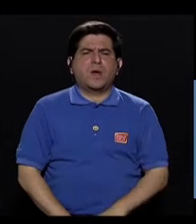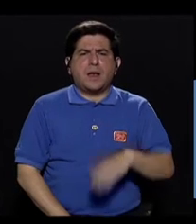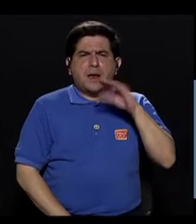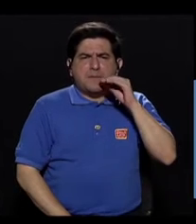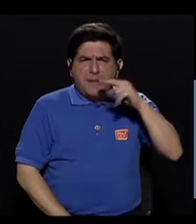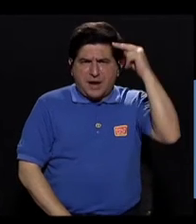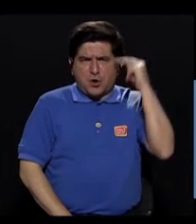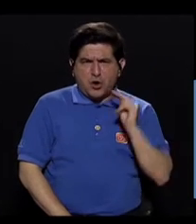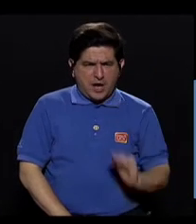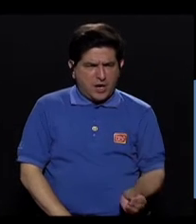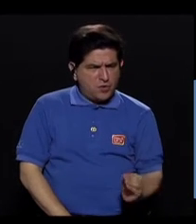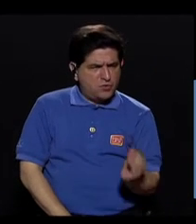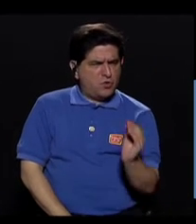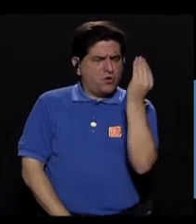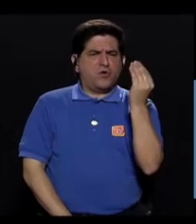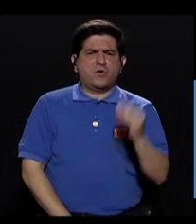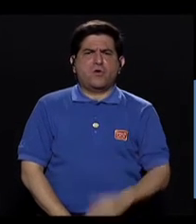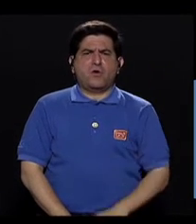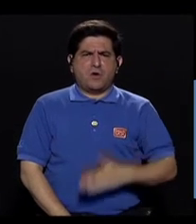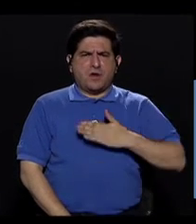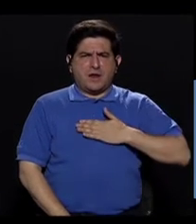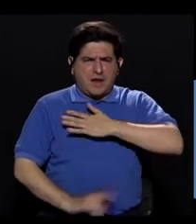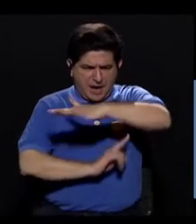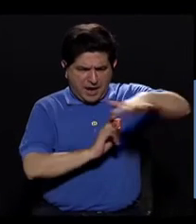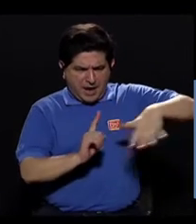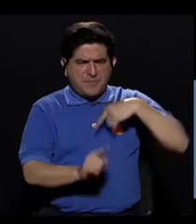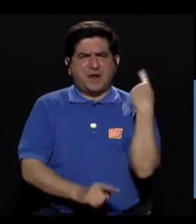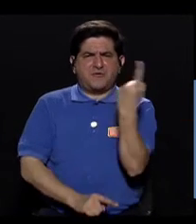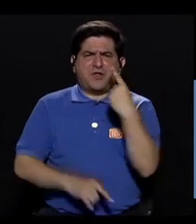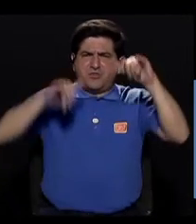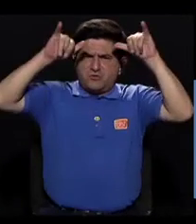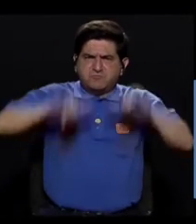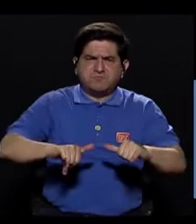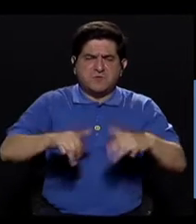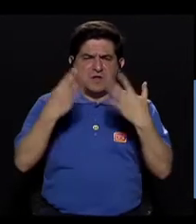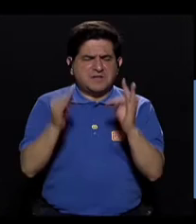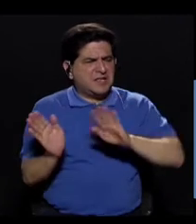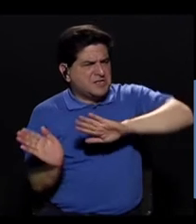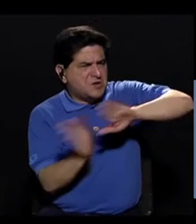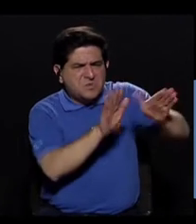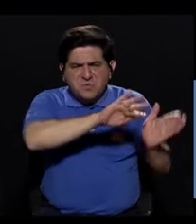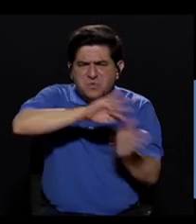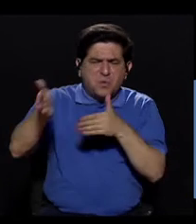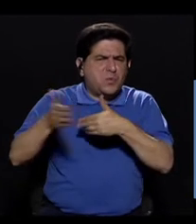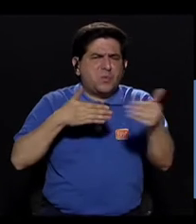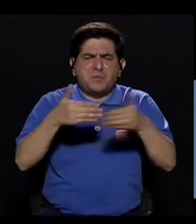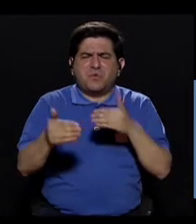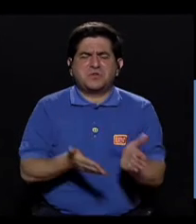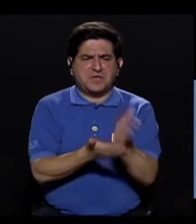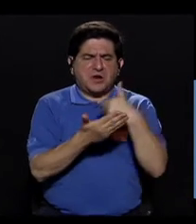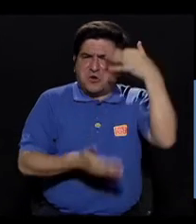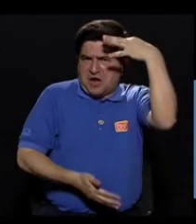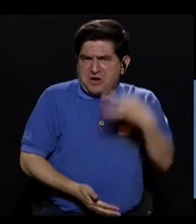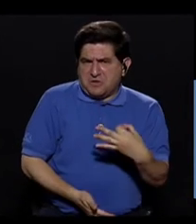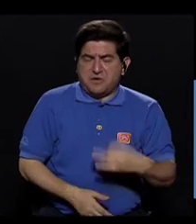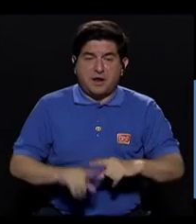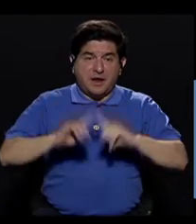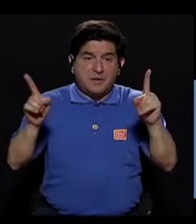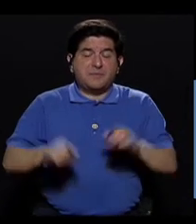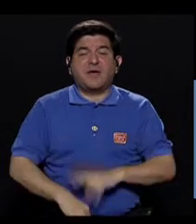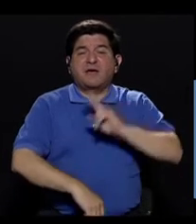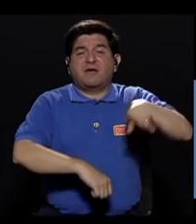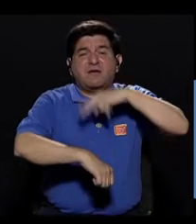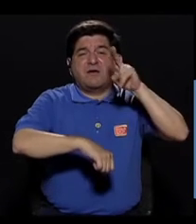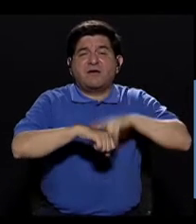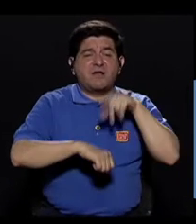Intenté ahuyentarlo con cualquier cosa que creí que lo haría huir, pero con demasiada frecuencia él me pisaba y salía victorioso. Recaer se